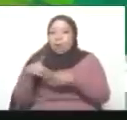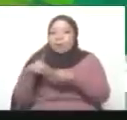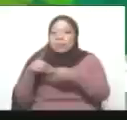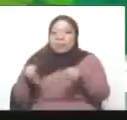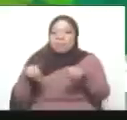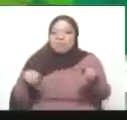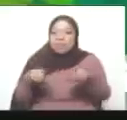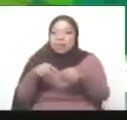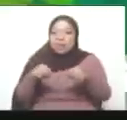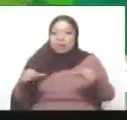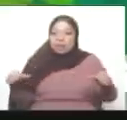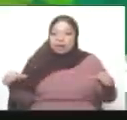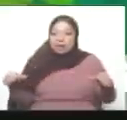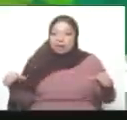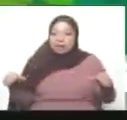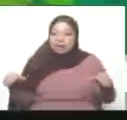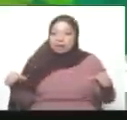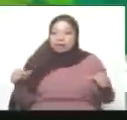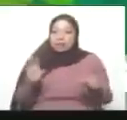pues